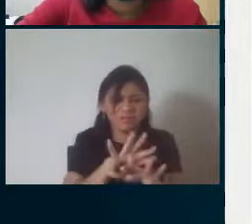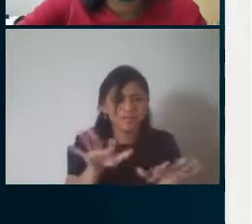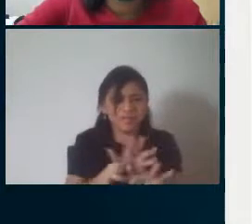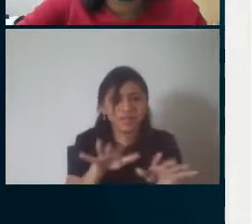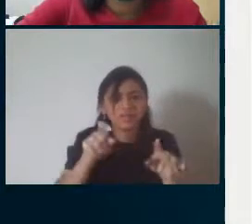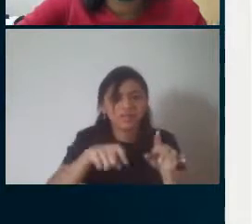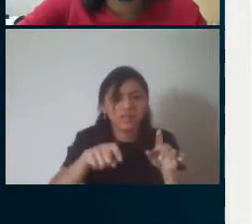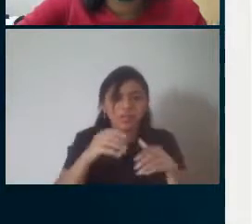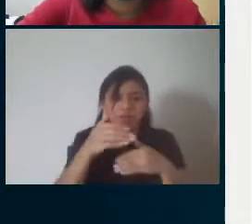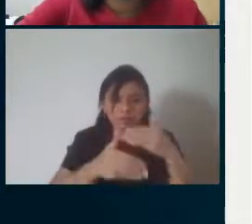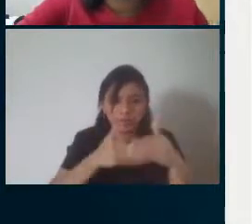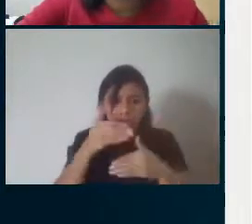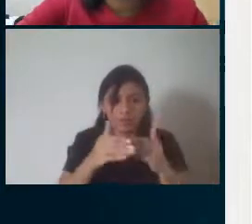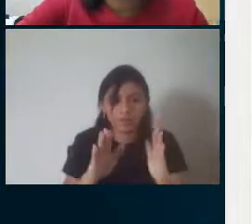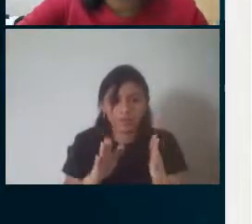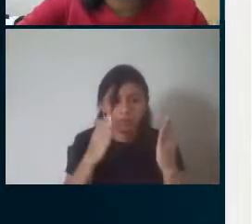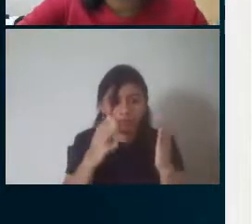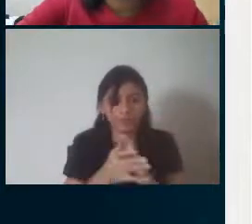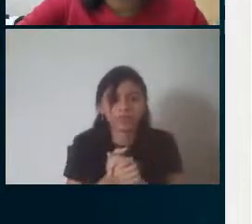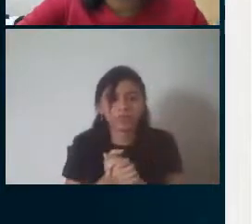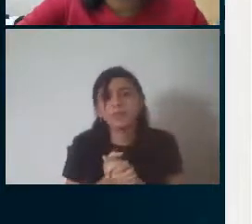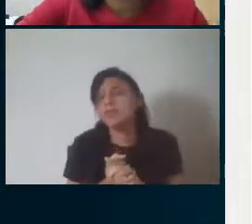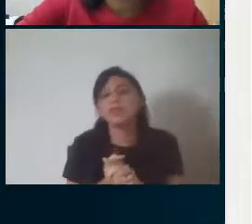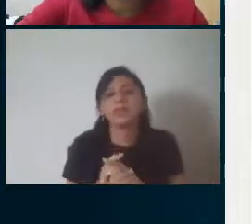por ejemplo aquí,